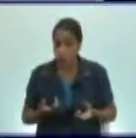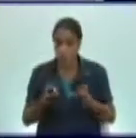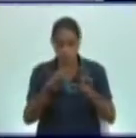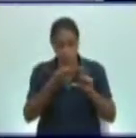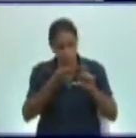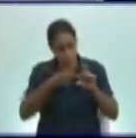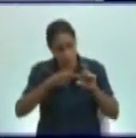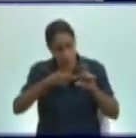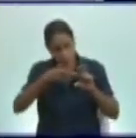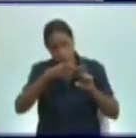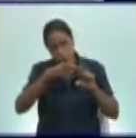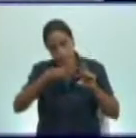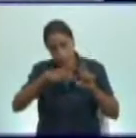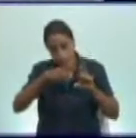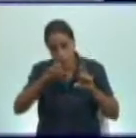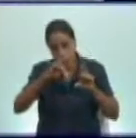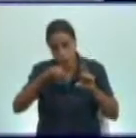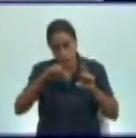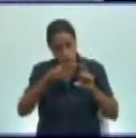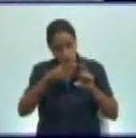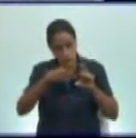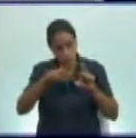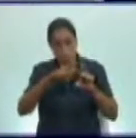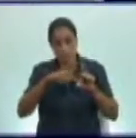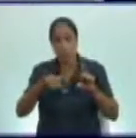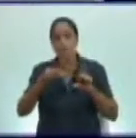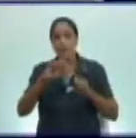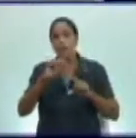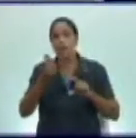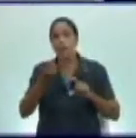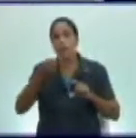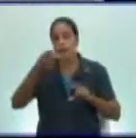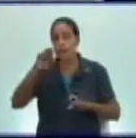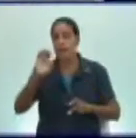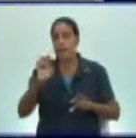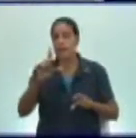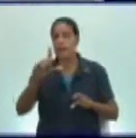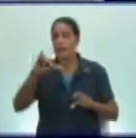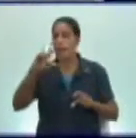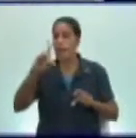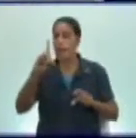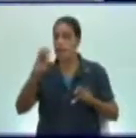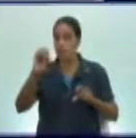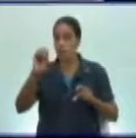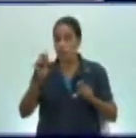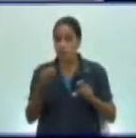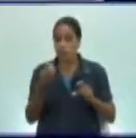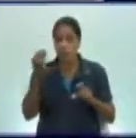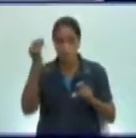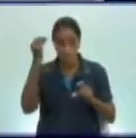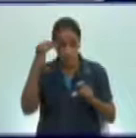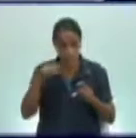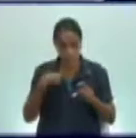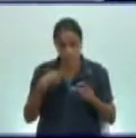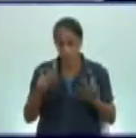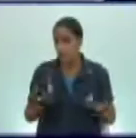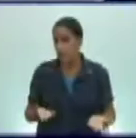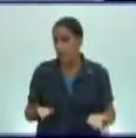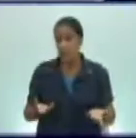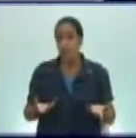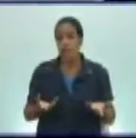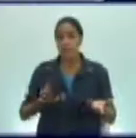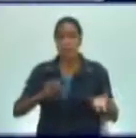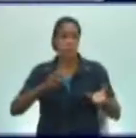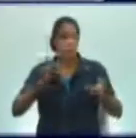músculos se presentan en el cuerpo de los anélidos. Es importante que ustedes conozcan que los anélidos carecen de estructuras de